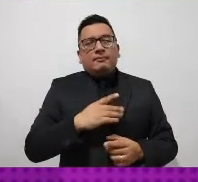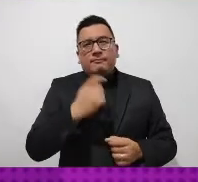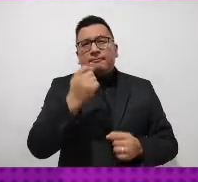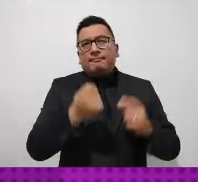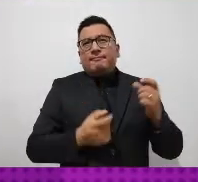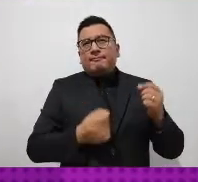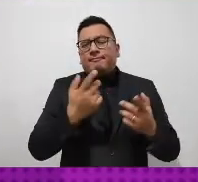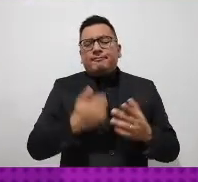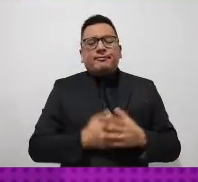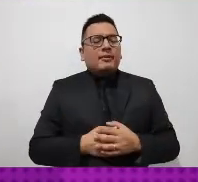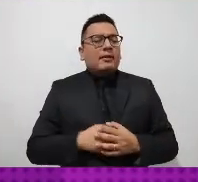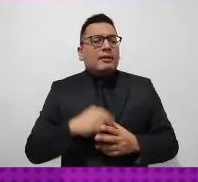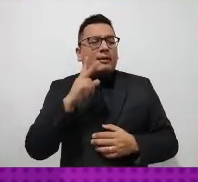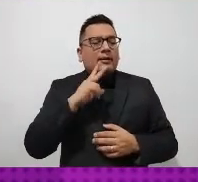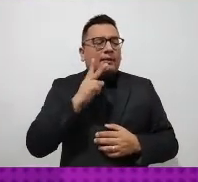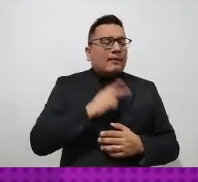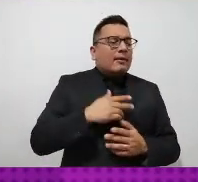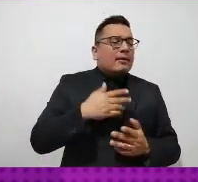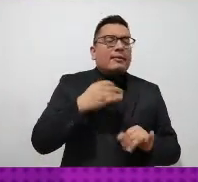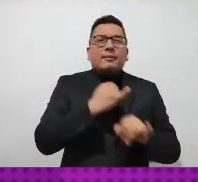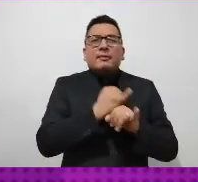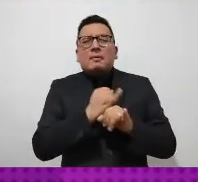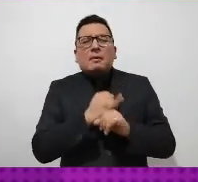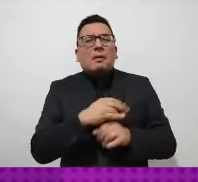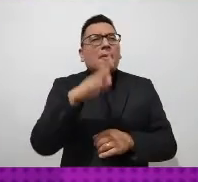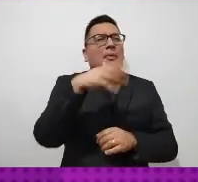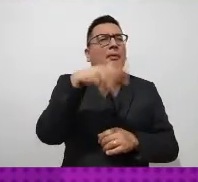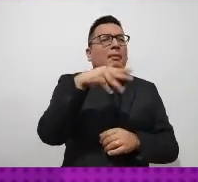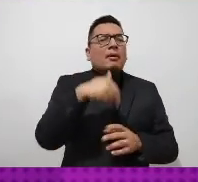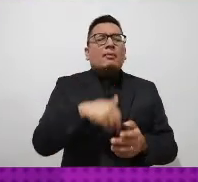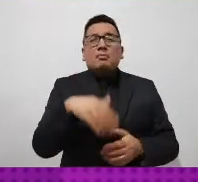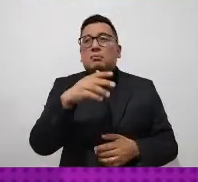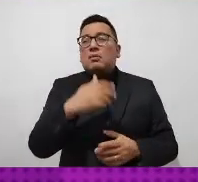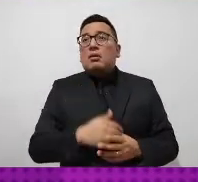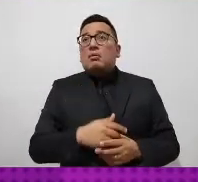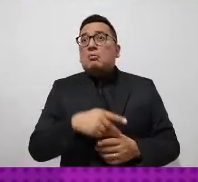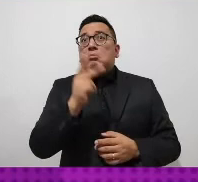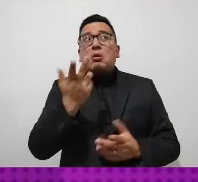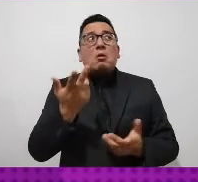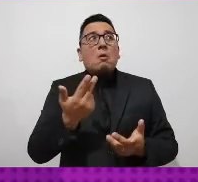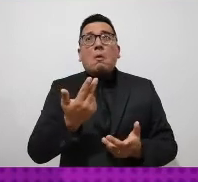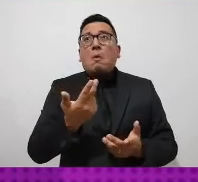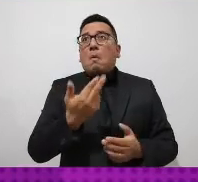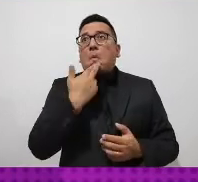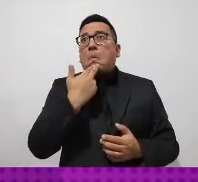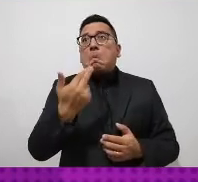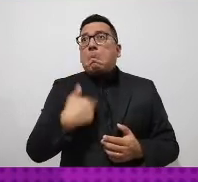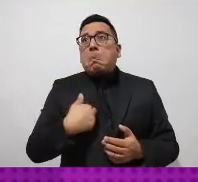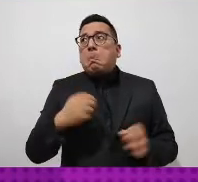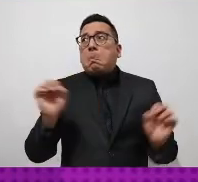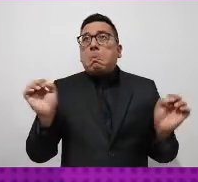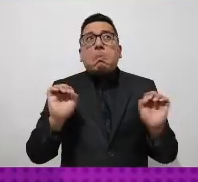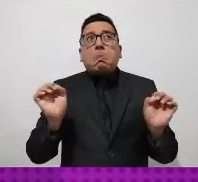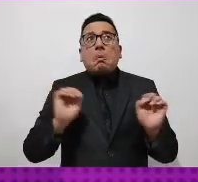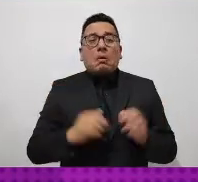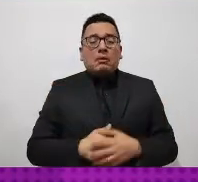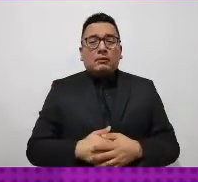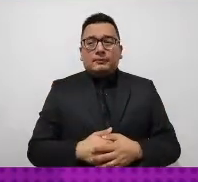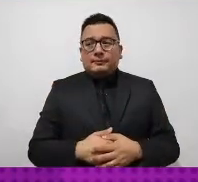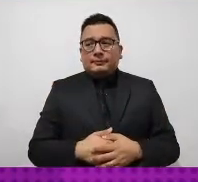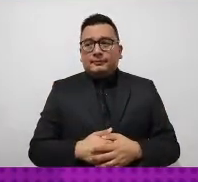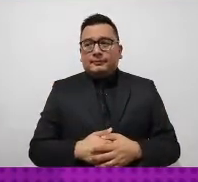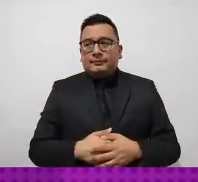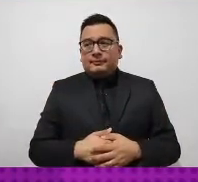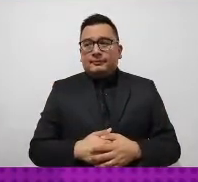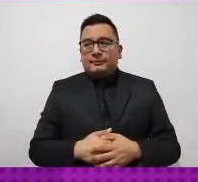públicas. Consultamos directorios en las páginas de los mismos ayuntamientos y no tuvimos una respuesta efectiva. No siempre lo